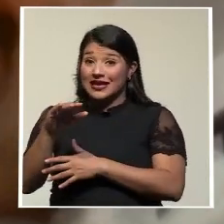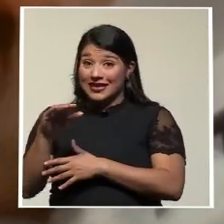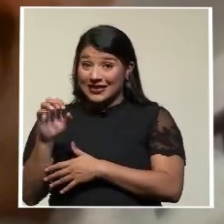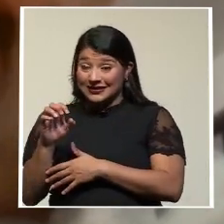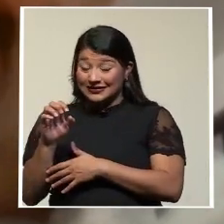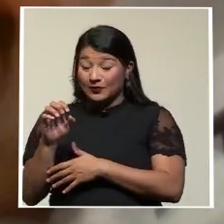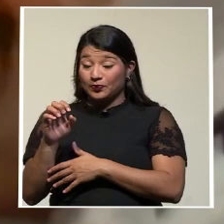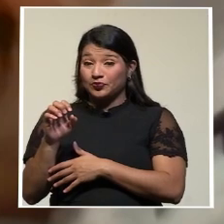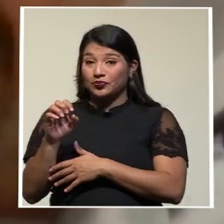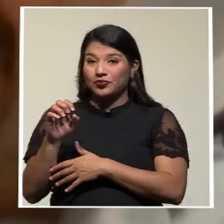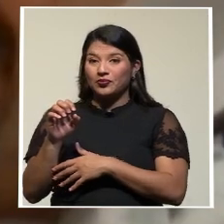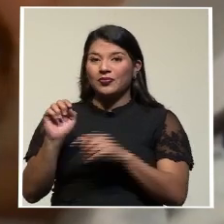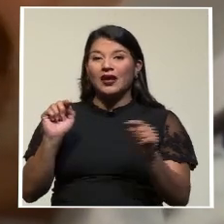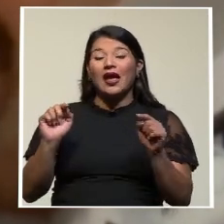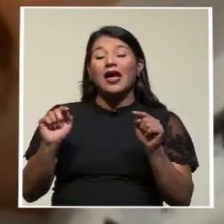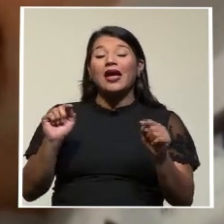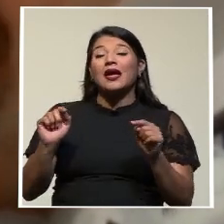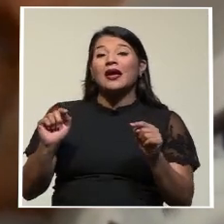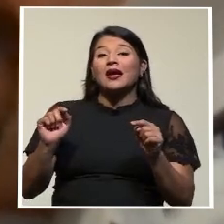donde